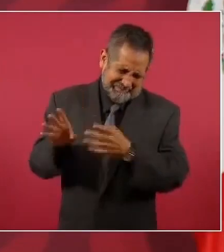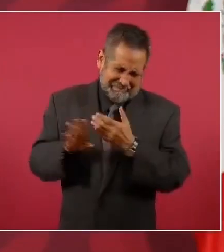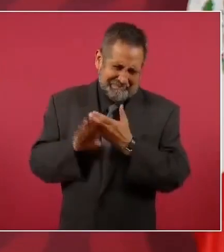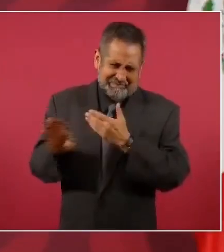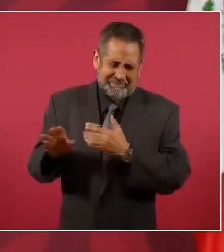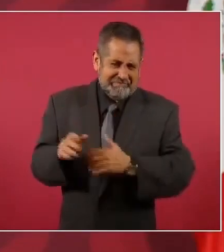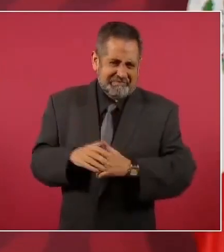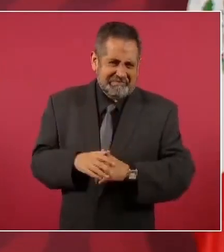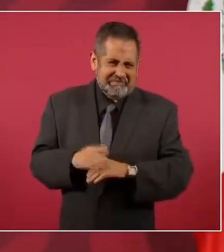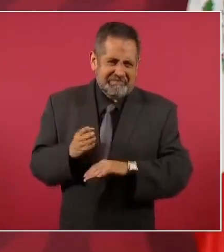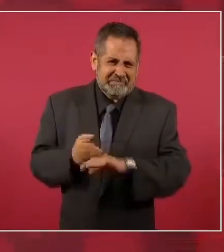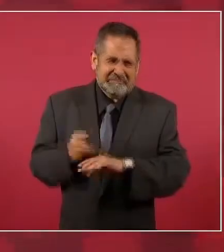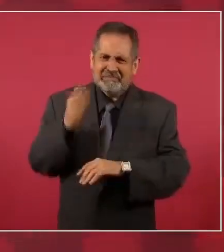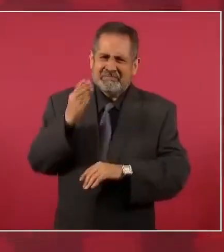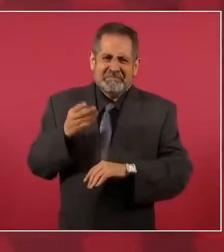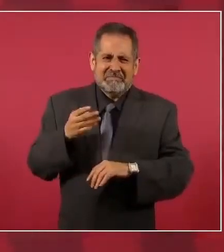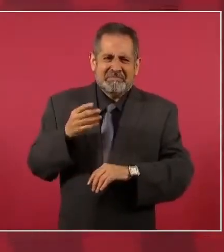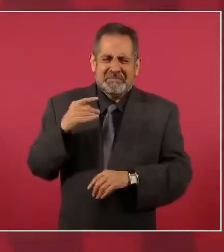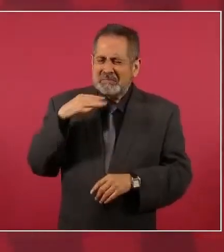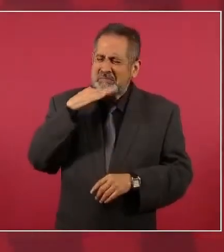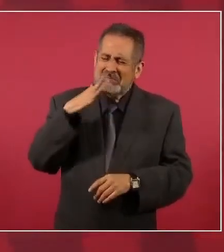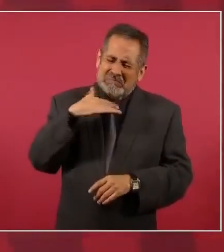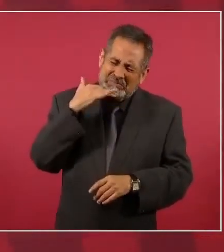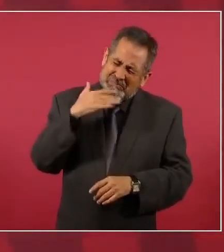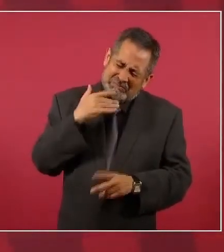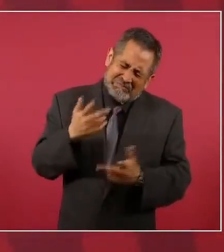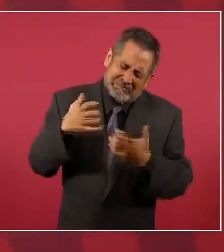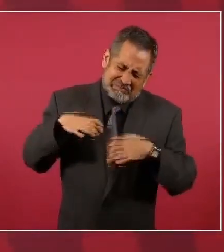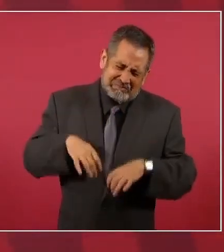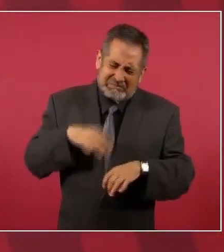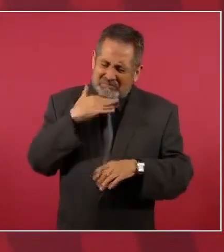son mucho, mucho, mucho, muy corruptos.